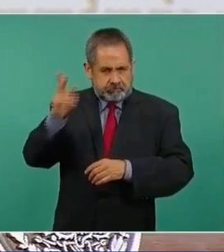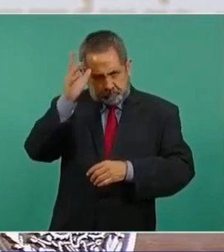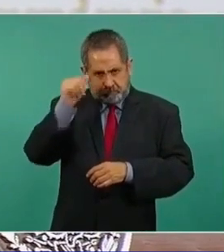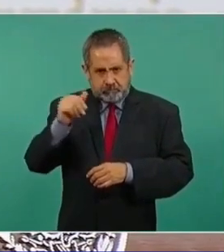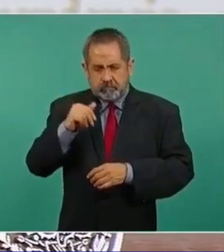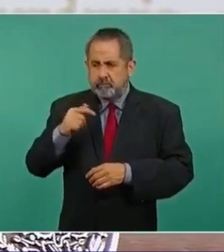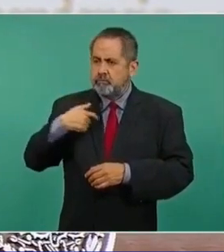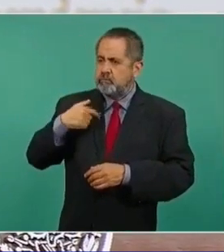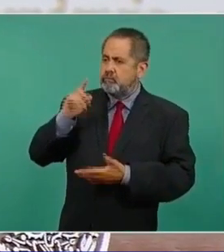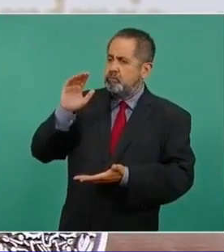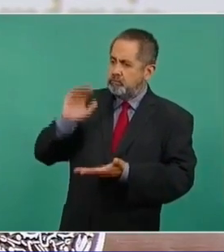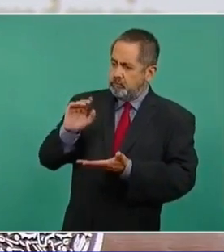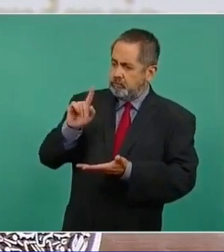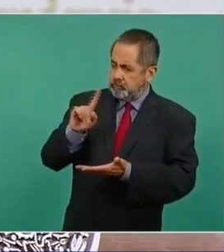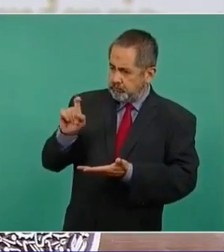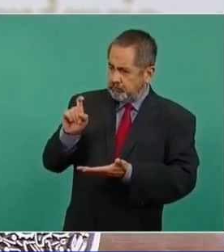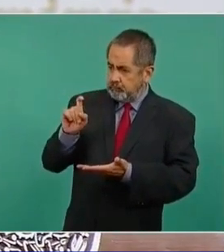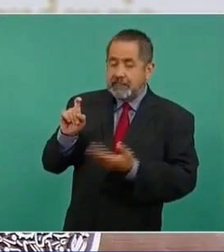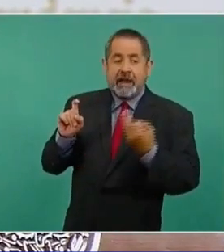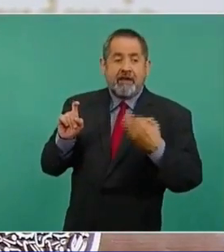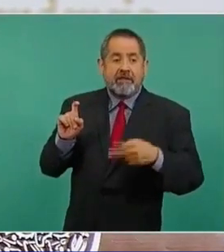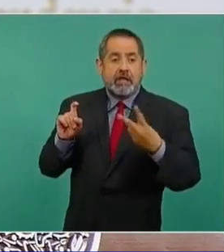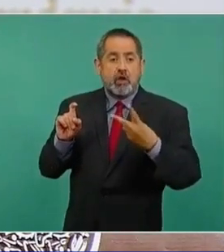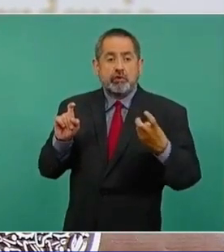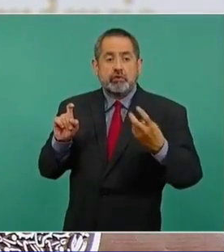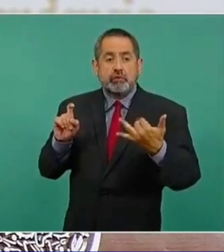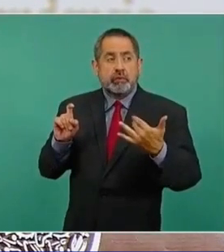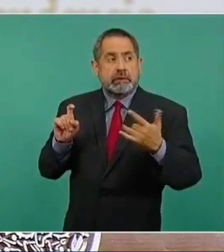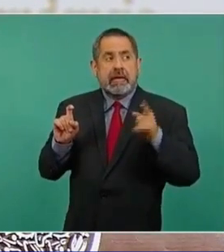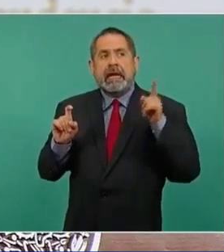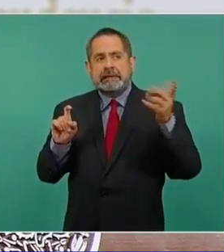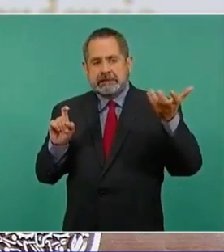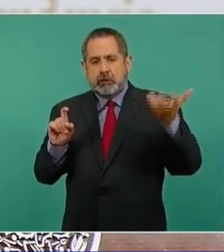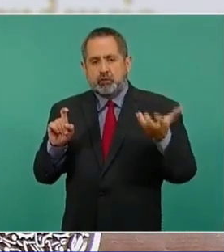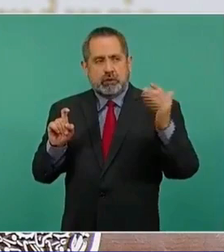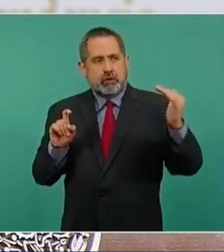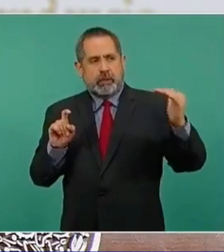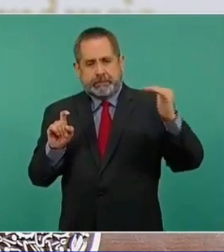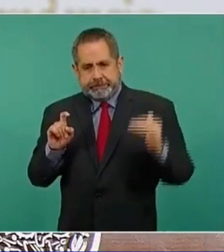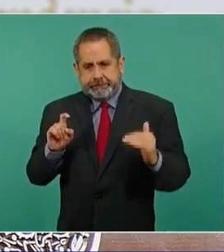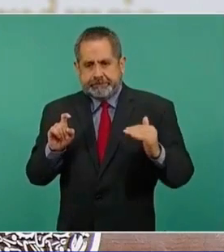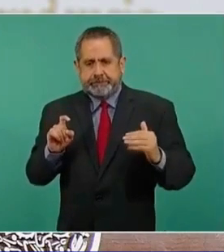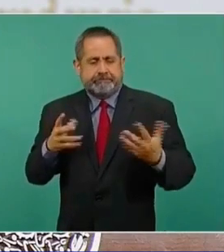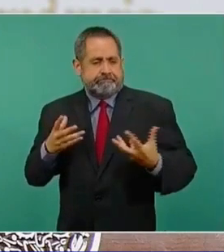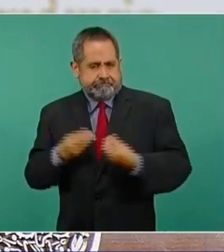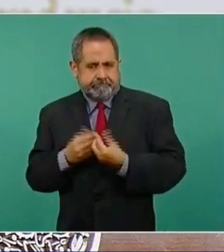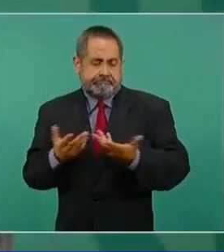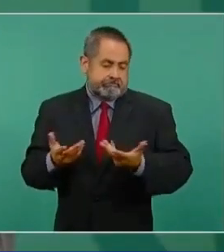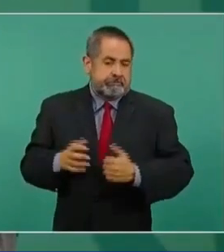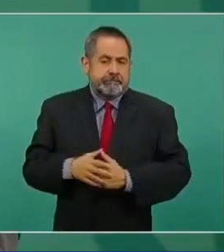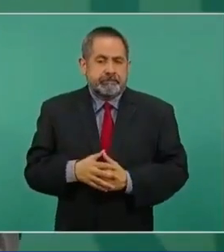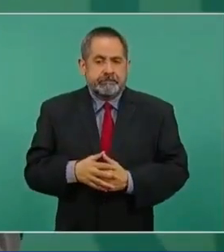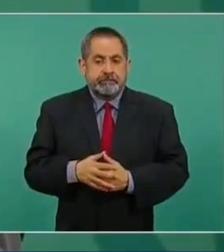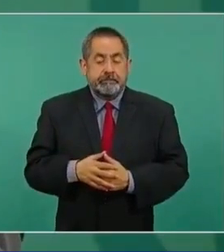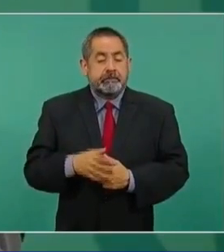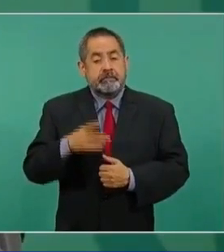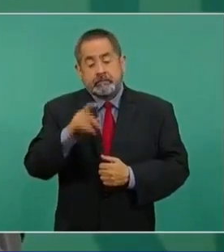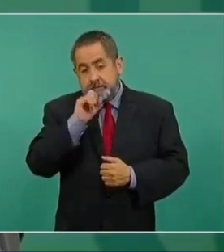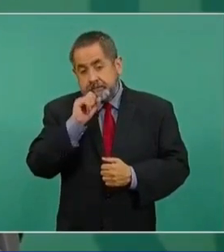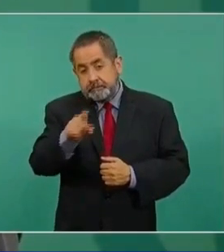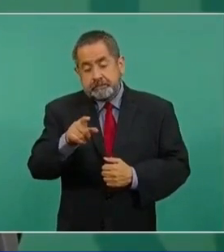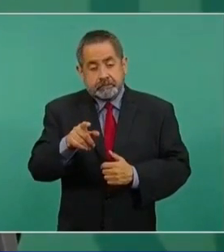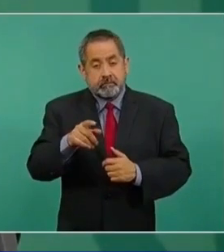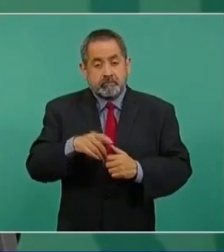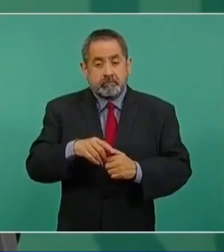sobre el acuerdo. Y ya, aún así, se redujo